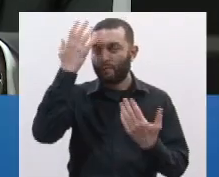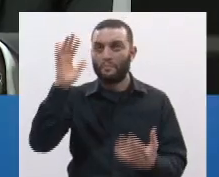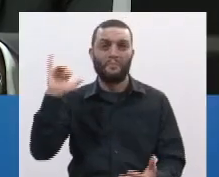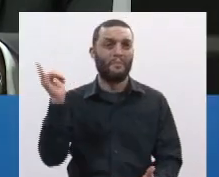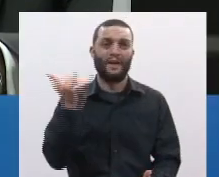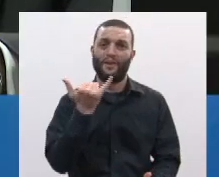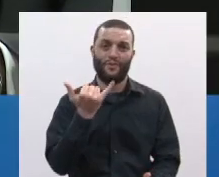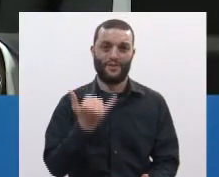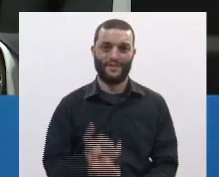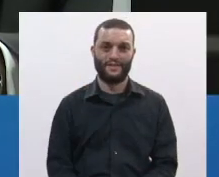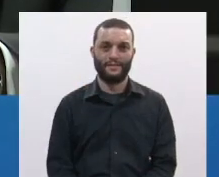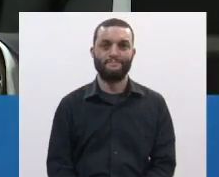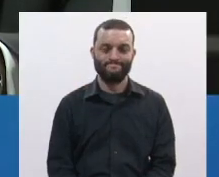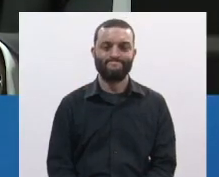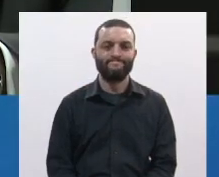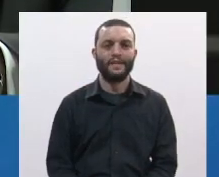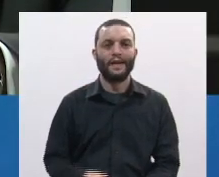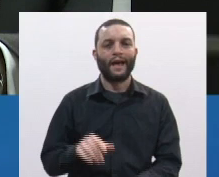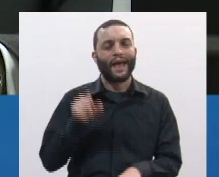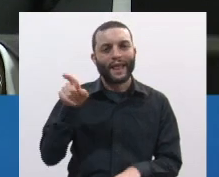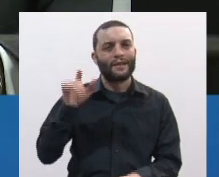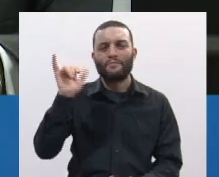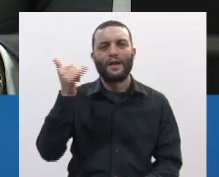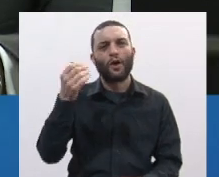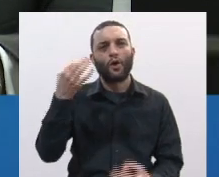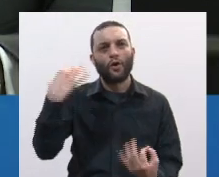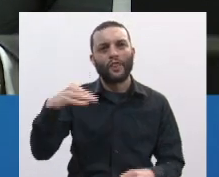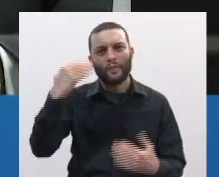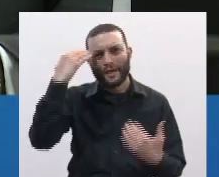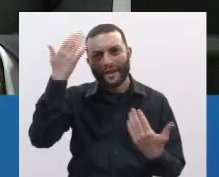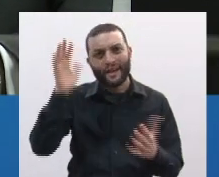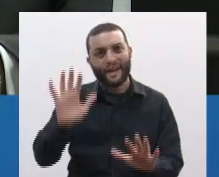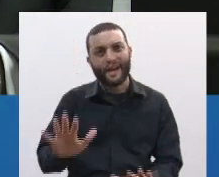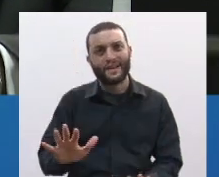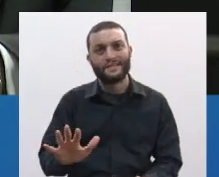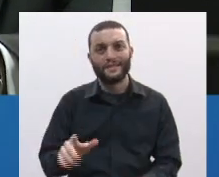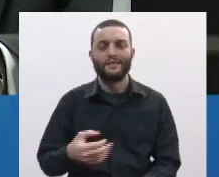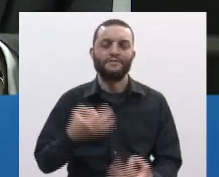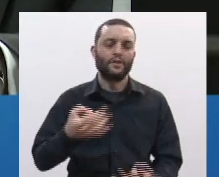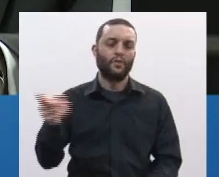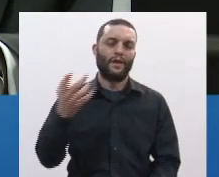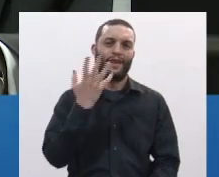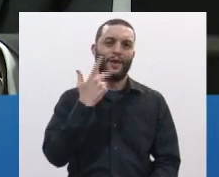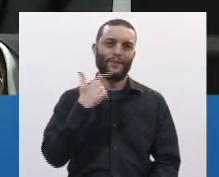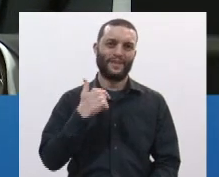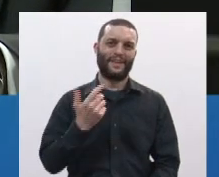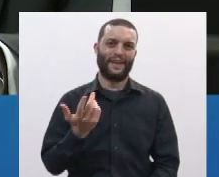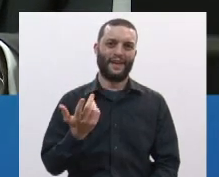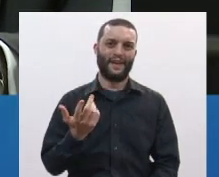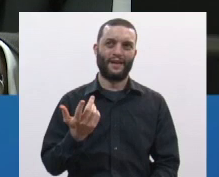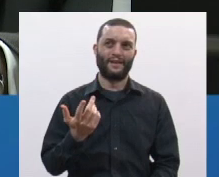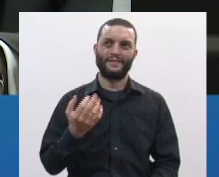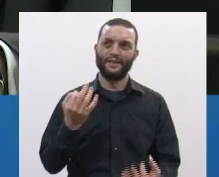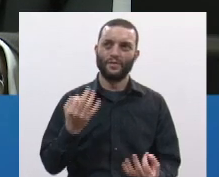mejor homenaje que él se merece y que además a él le hubiera gustado recibir, sin